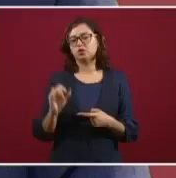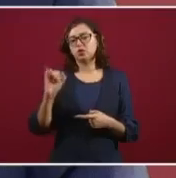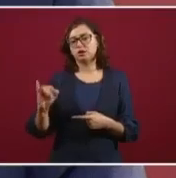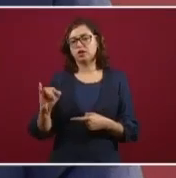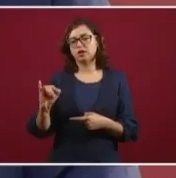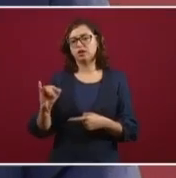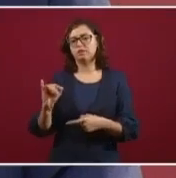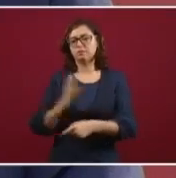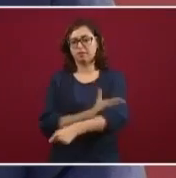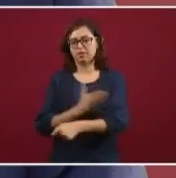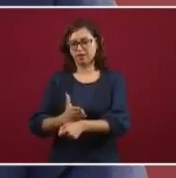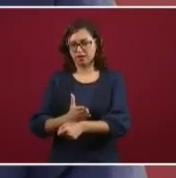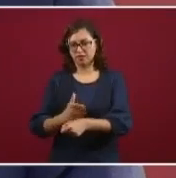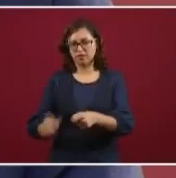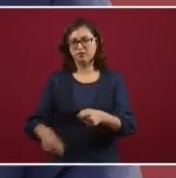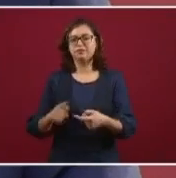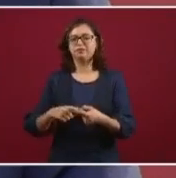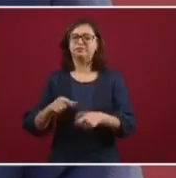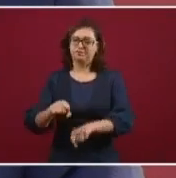a caballo.